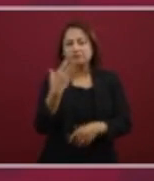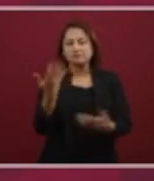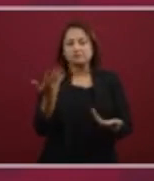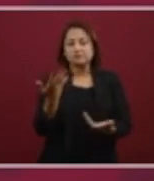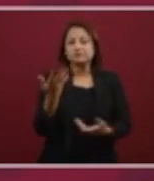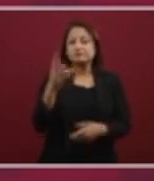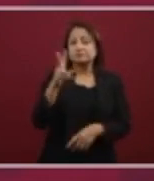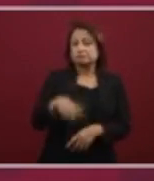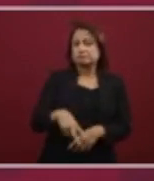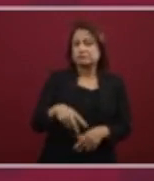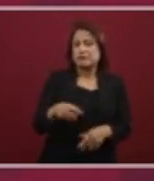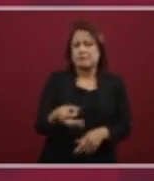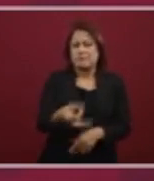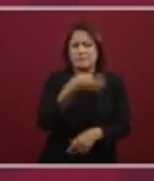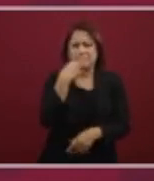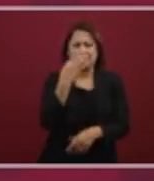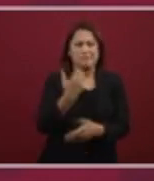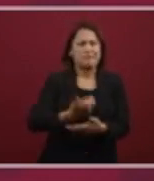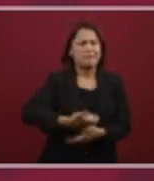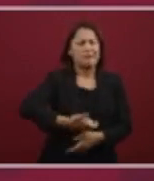caros, muy caros.